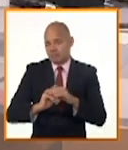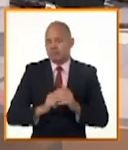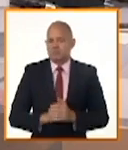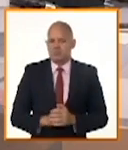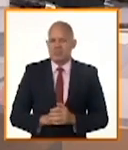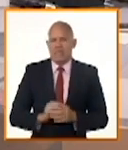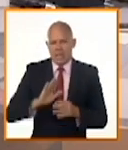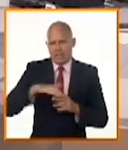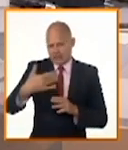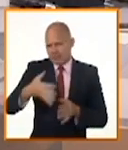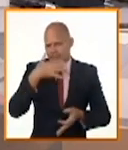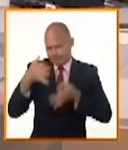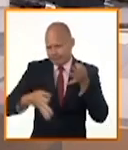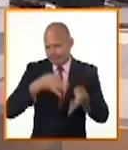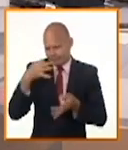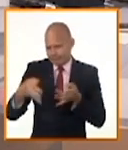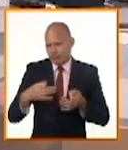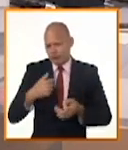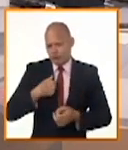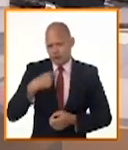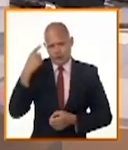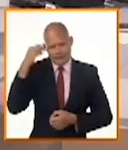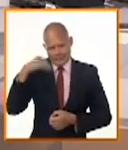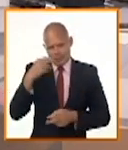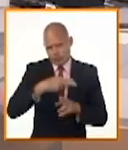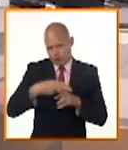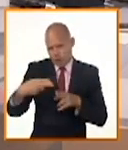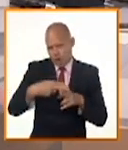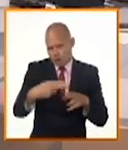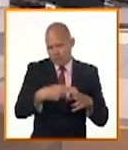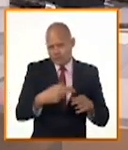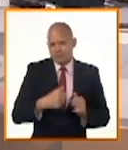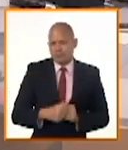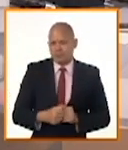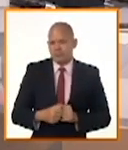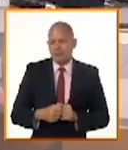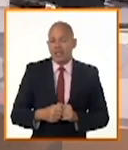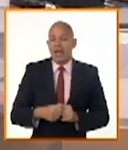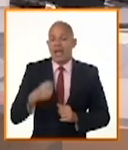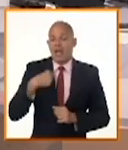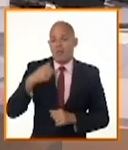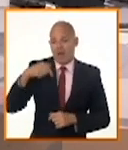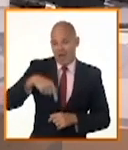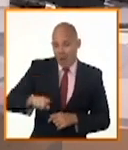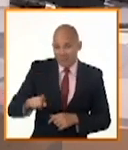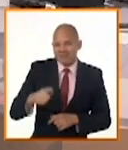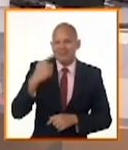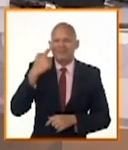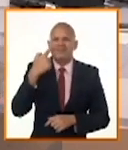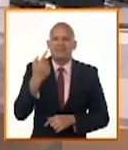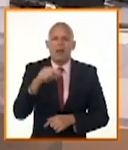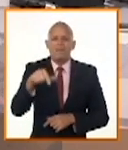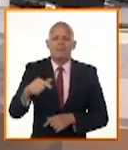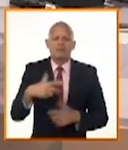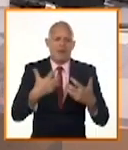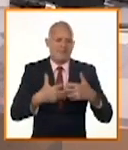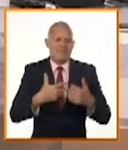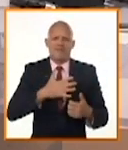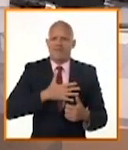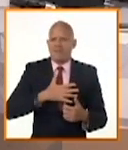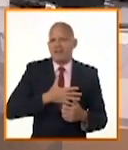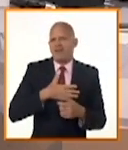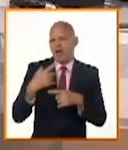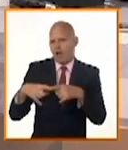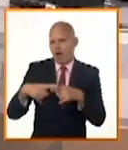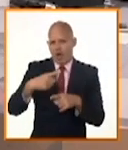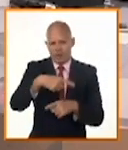va privilegiando a la población qué sentido tiene Qué efectos está teniendo si